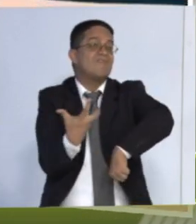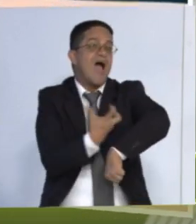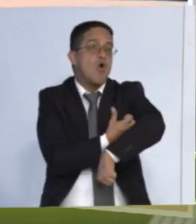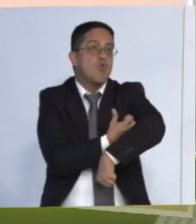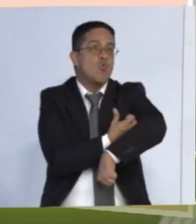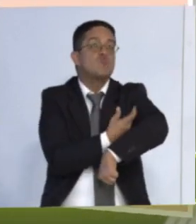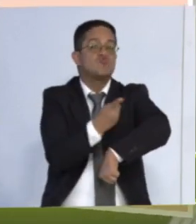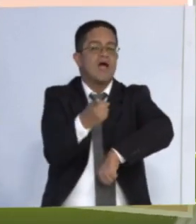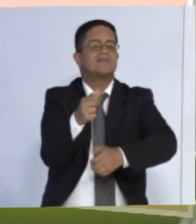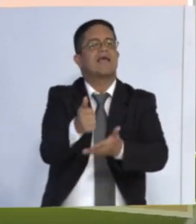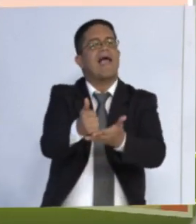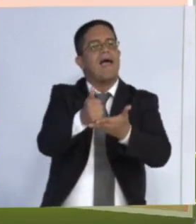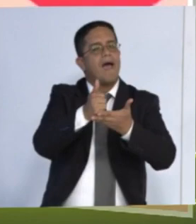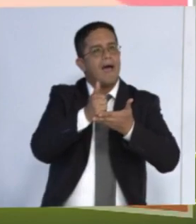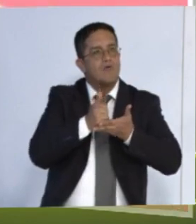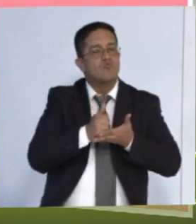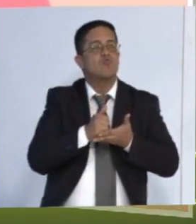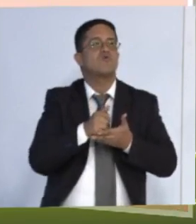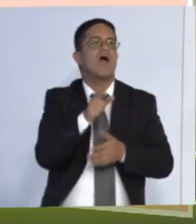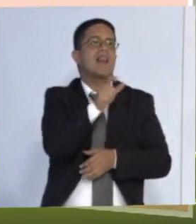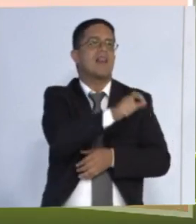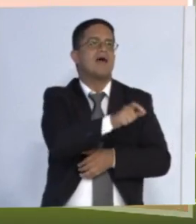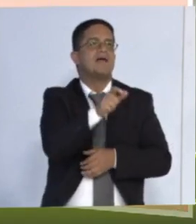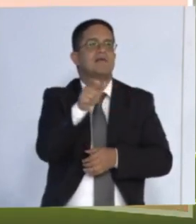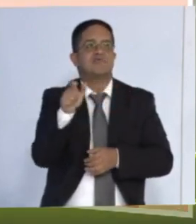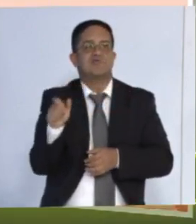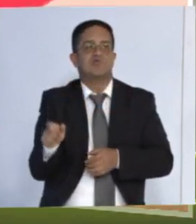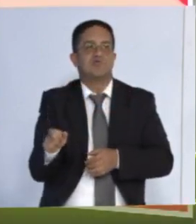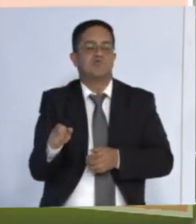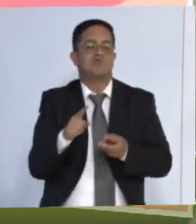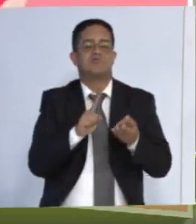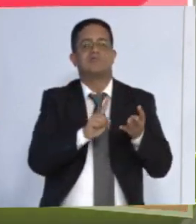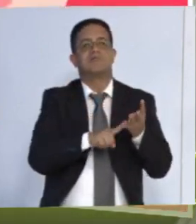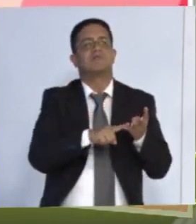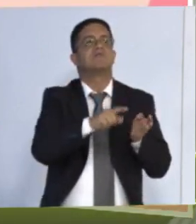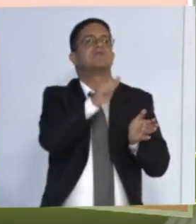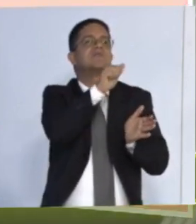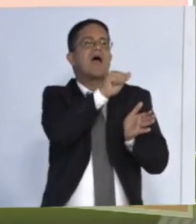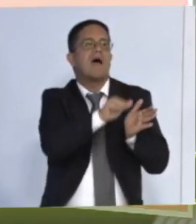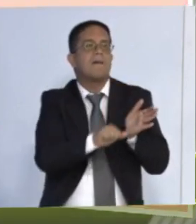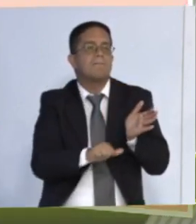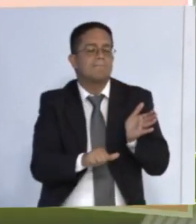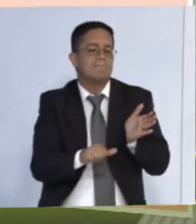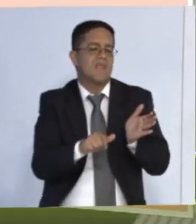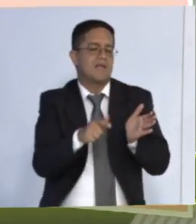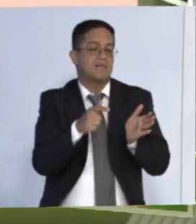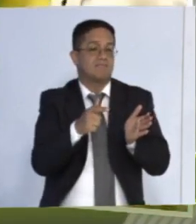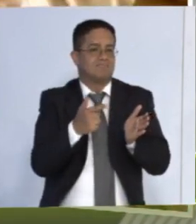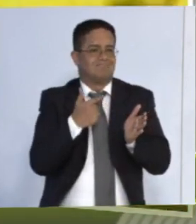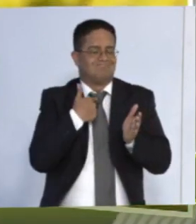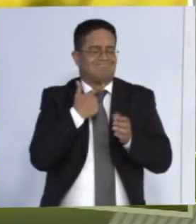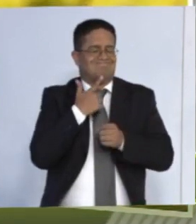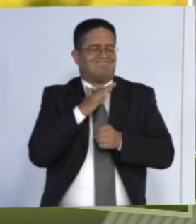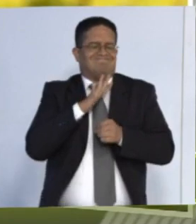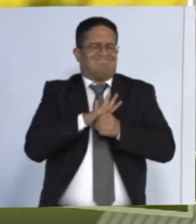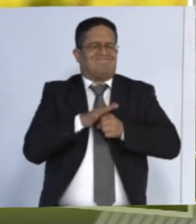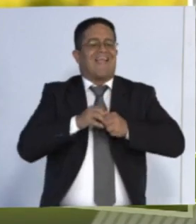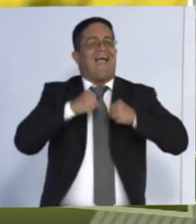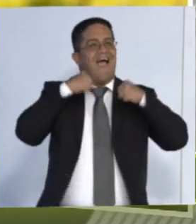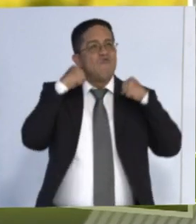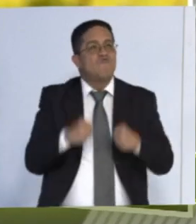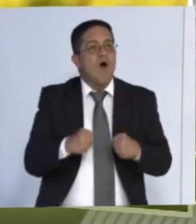que van a desensibilizar al paciente de lo que es alérgico. La cirugía, pues, también tiene su utilidad cuando ya la obstrucción es tan grande que,